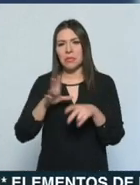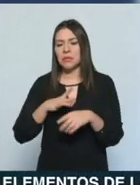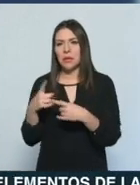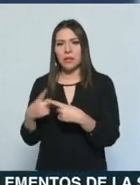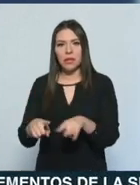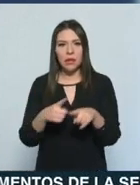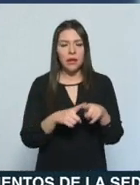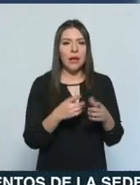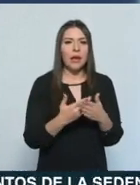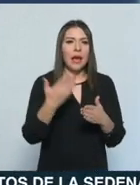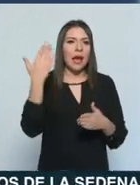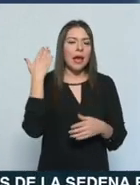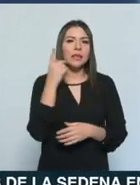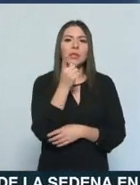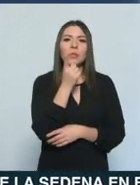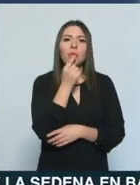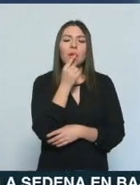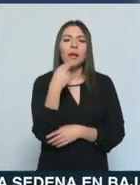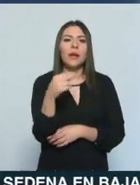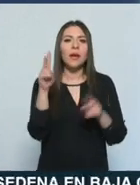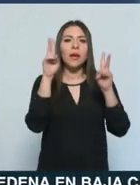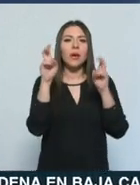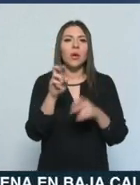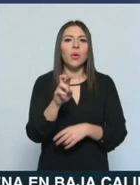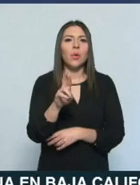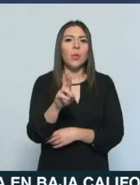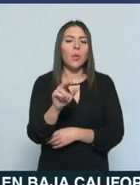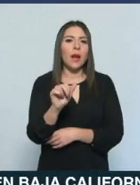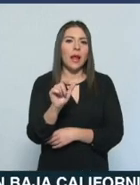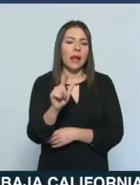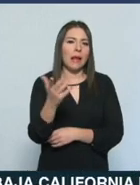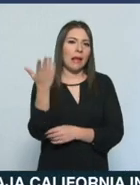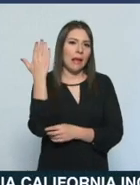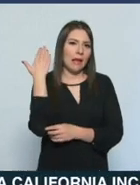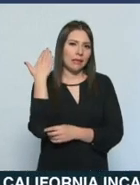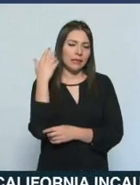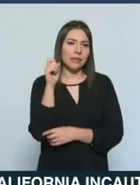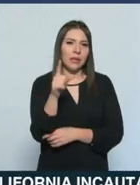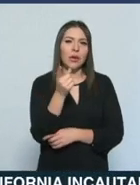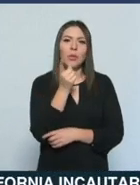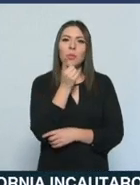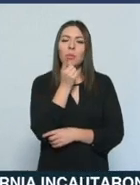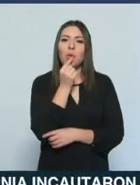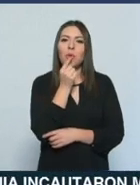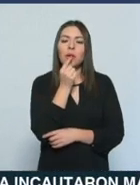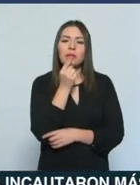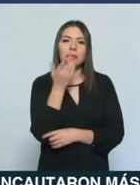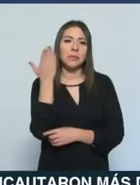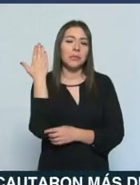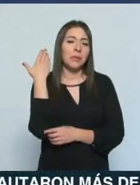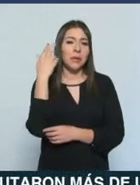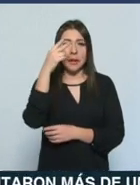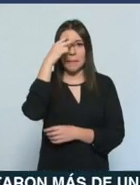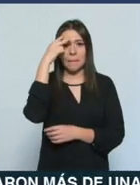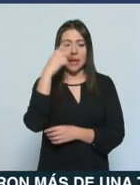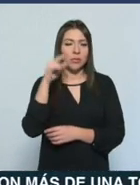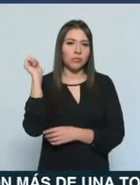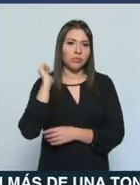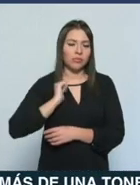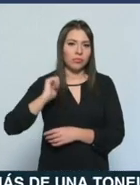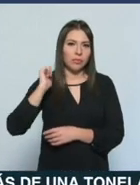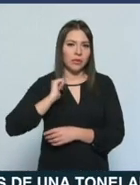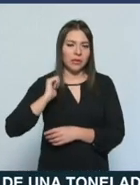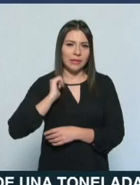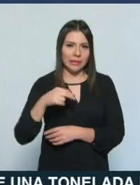así se le llama la policía rural, que en efecto era esta presencia de una policía en el México profundo y